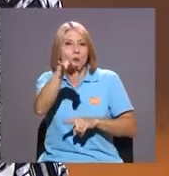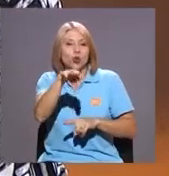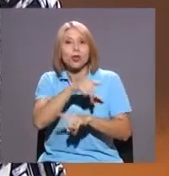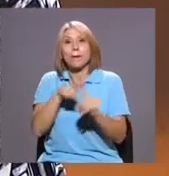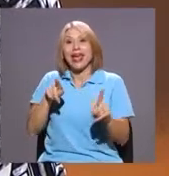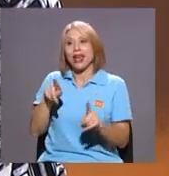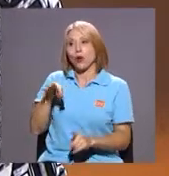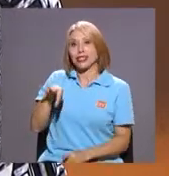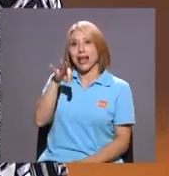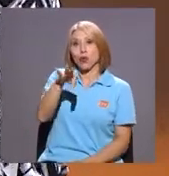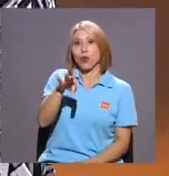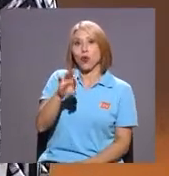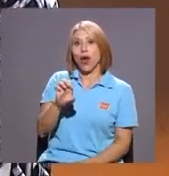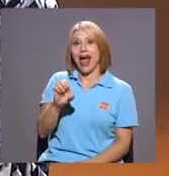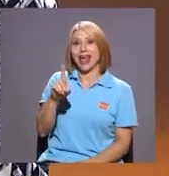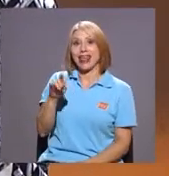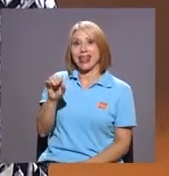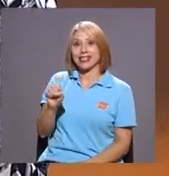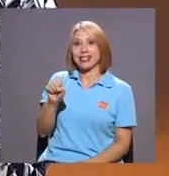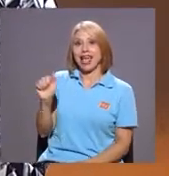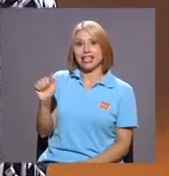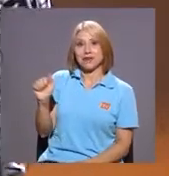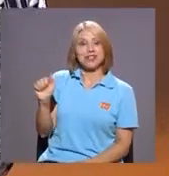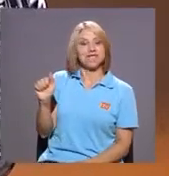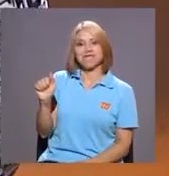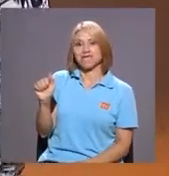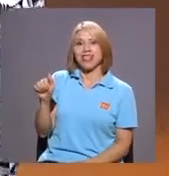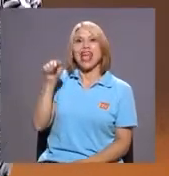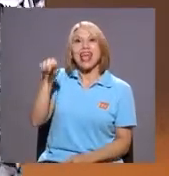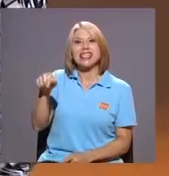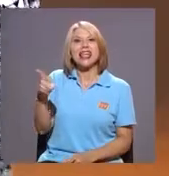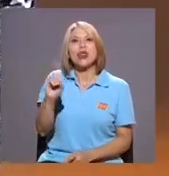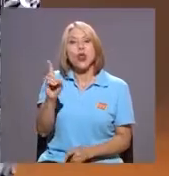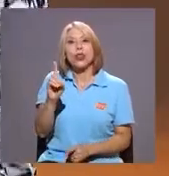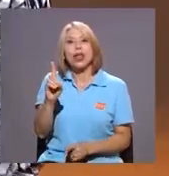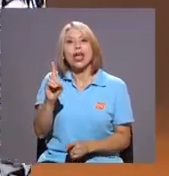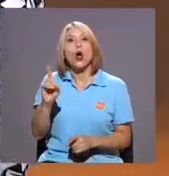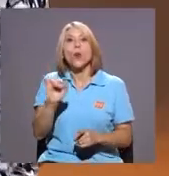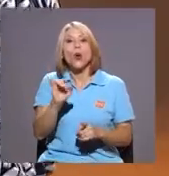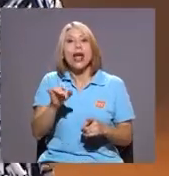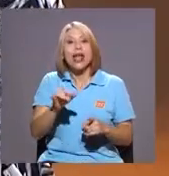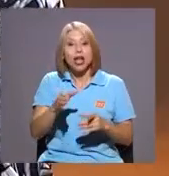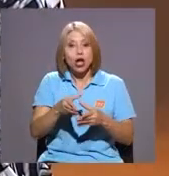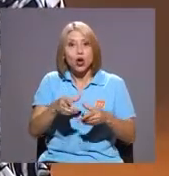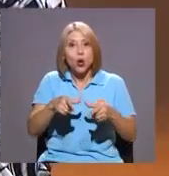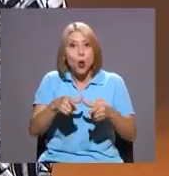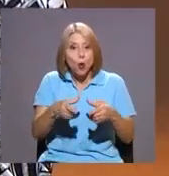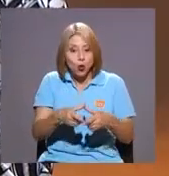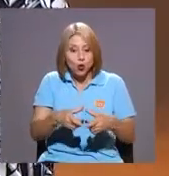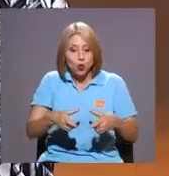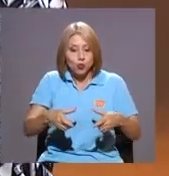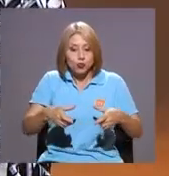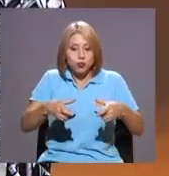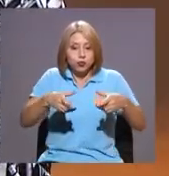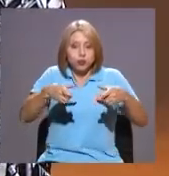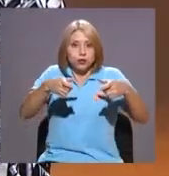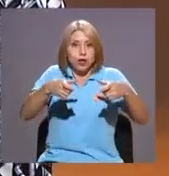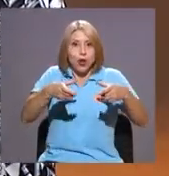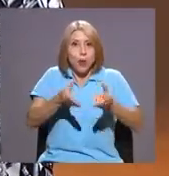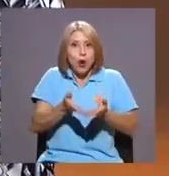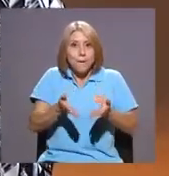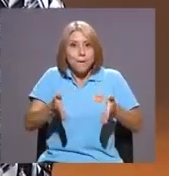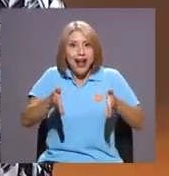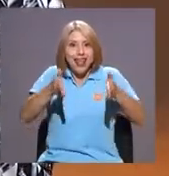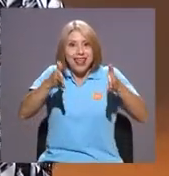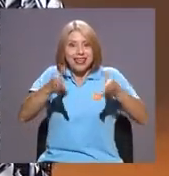el Aedes aegypti se desarrolla en contenedores que tienen paredes. Ah. Entonces, si tenemos en